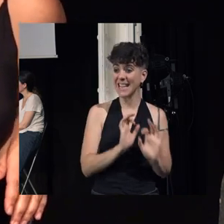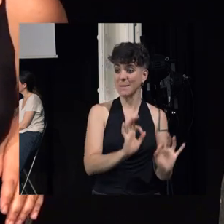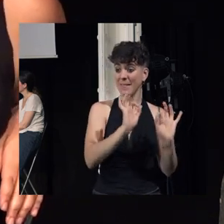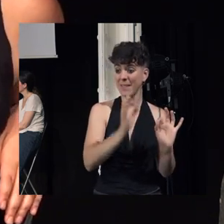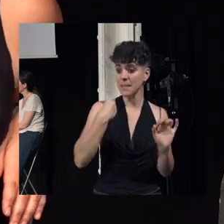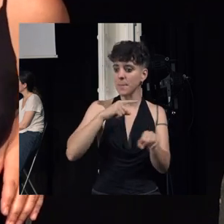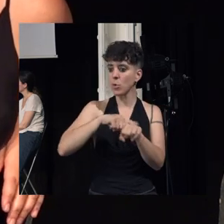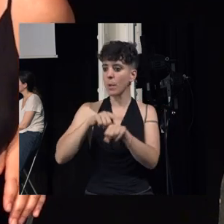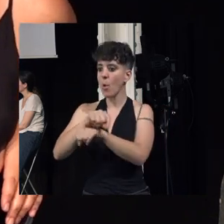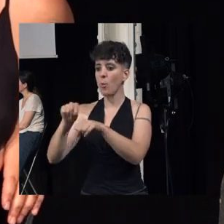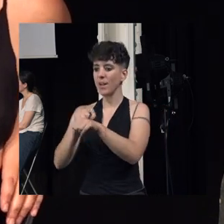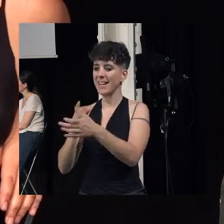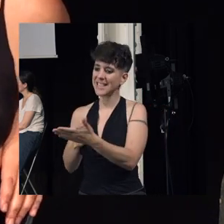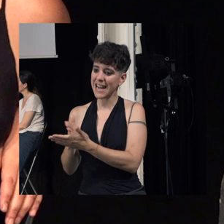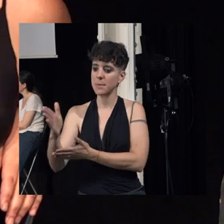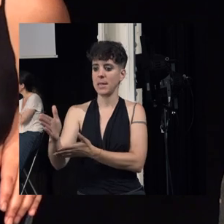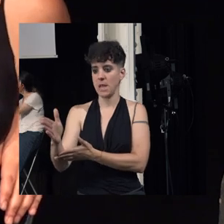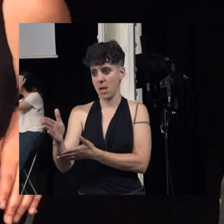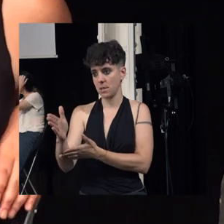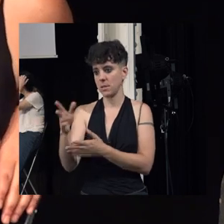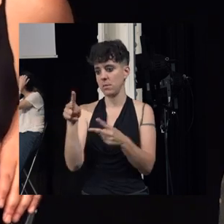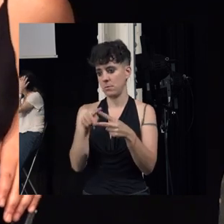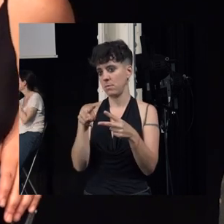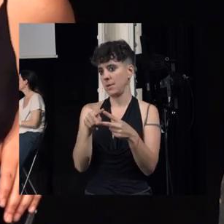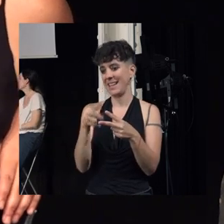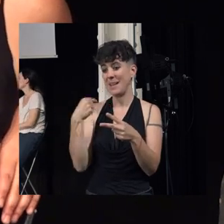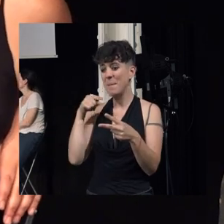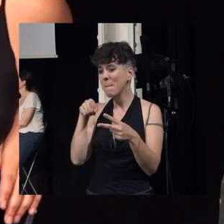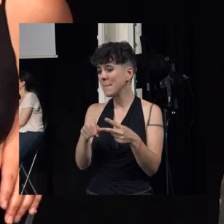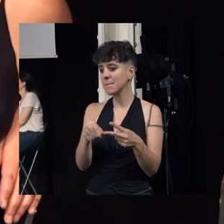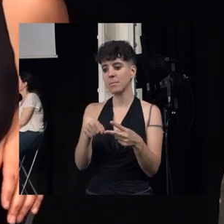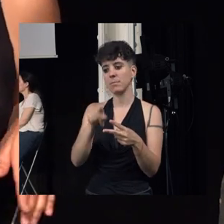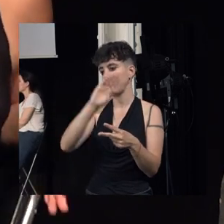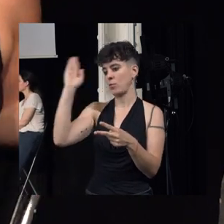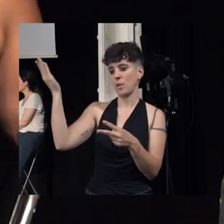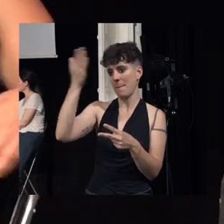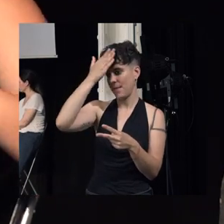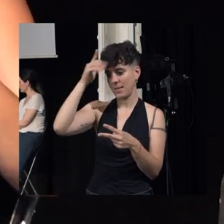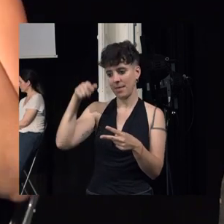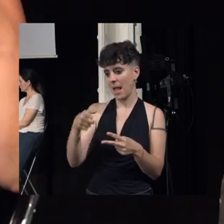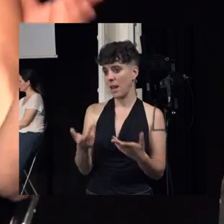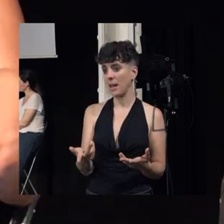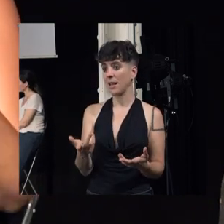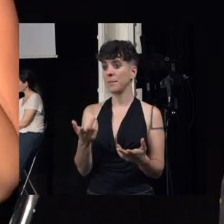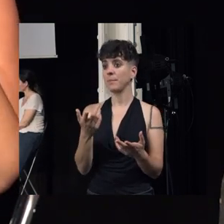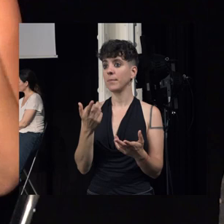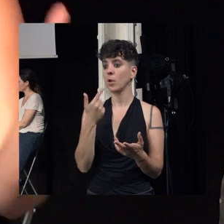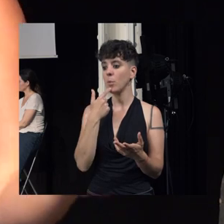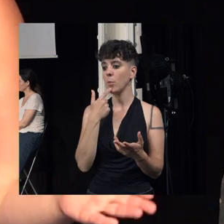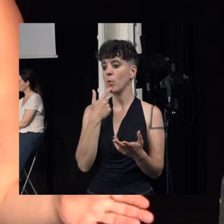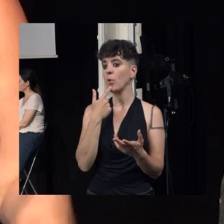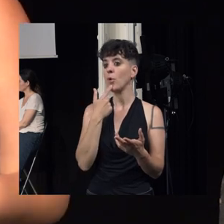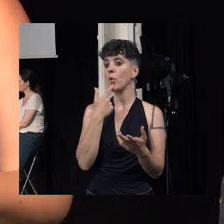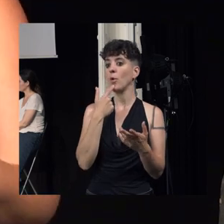al mismo tiempo que hacemos políticas transversales. Y esta para mí es la clave, o sea, no podemos dejar de tener SIADs para atender